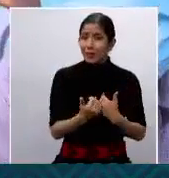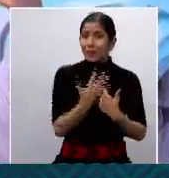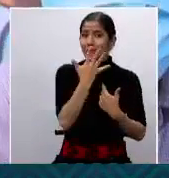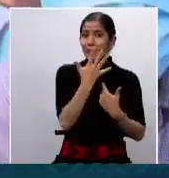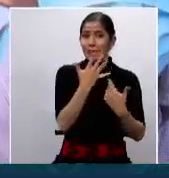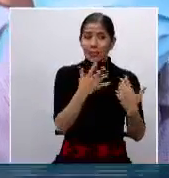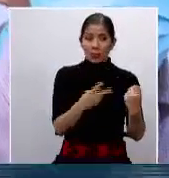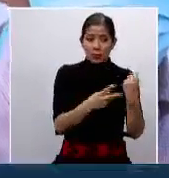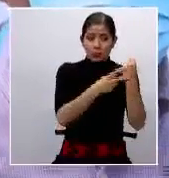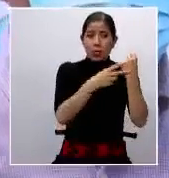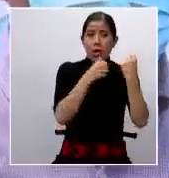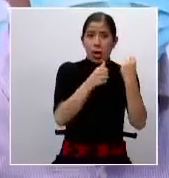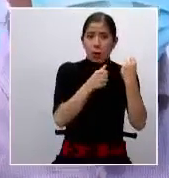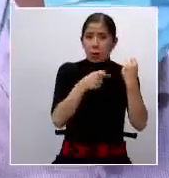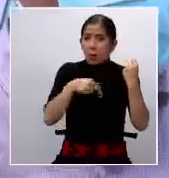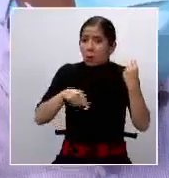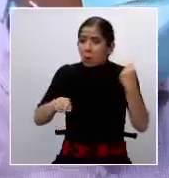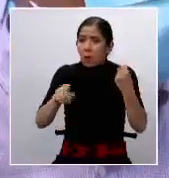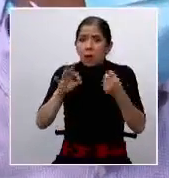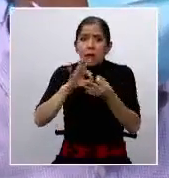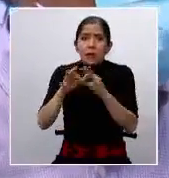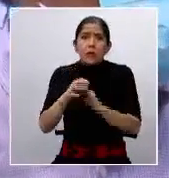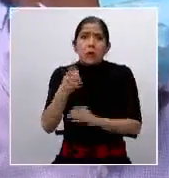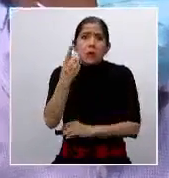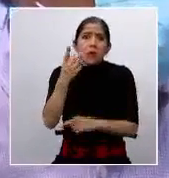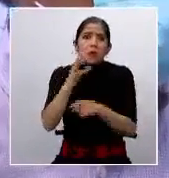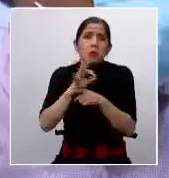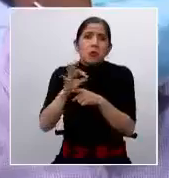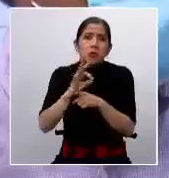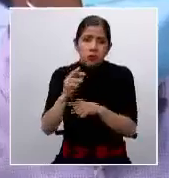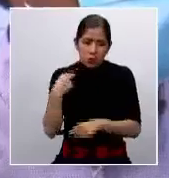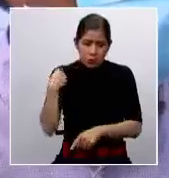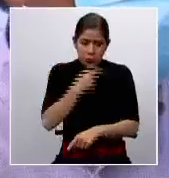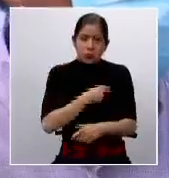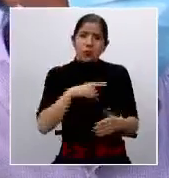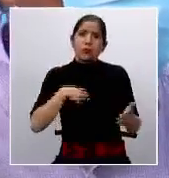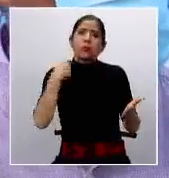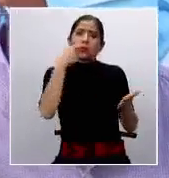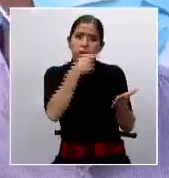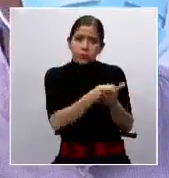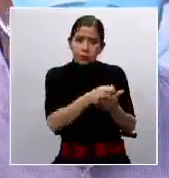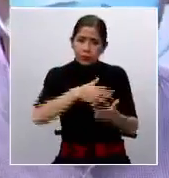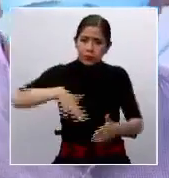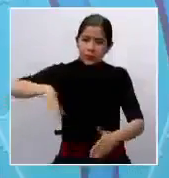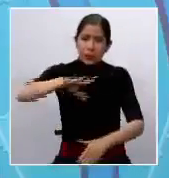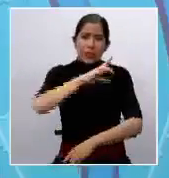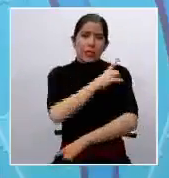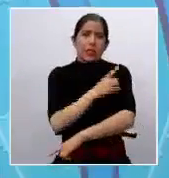va a funcionar 1 a la fecha, ¿no? Porque son inversiones que ha hecho el gobierno central, principalmente en el distrito 8 y